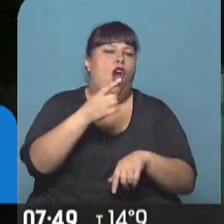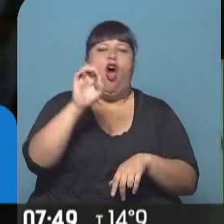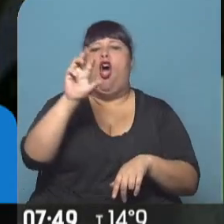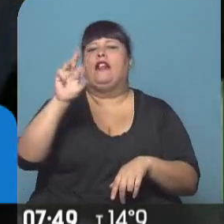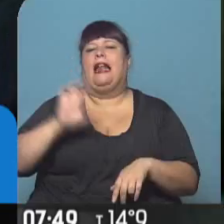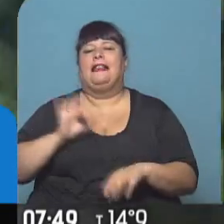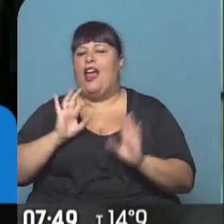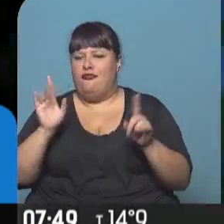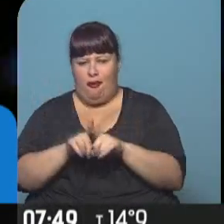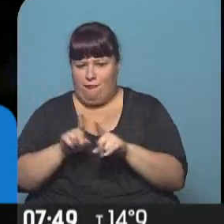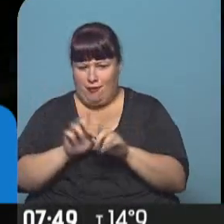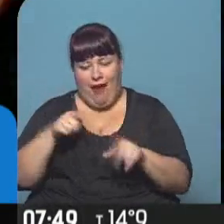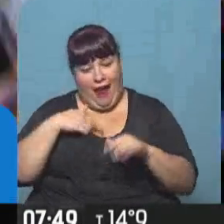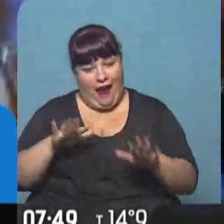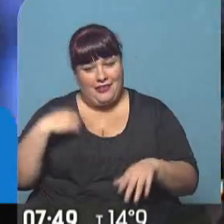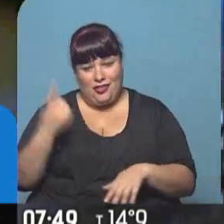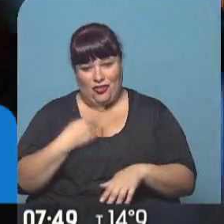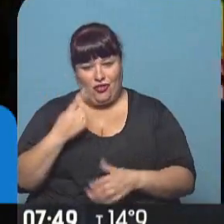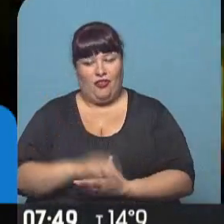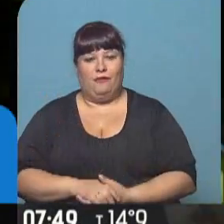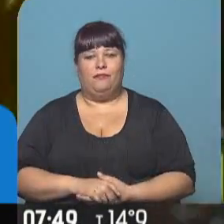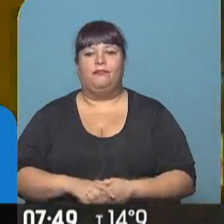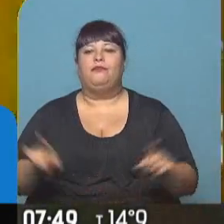30 años, y este es nuestro caso, ¿no?